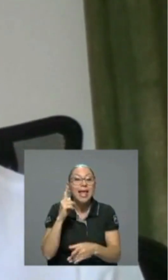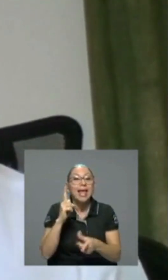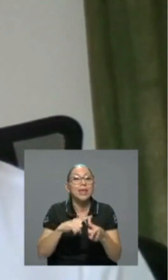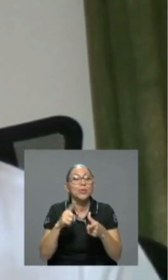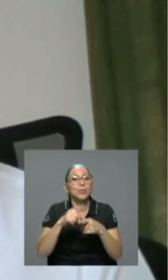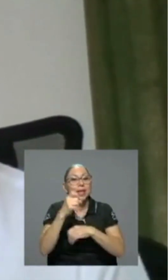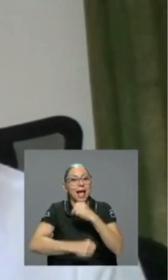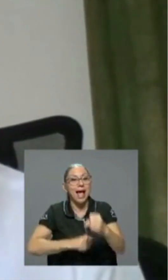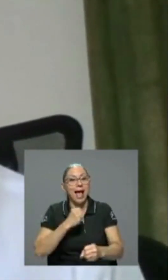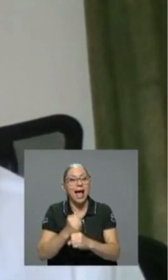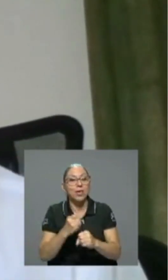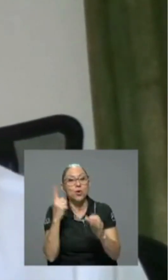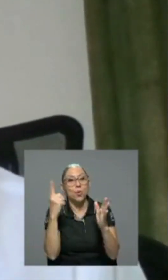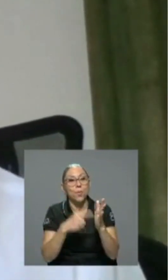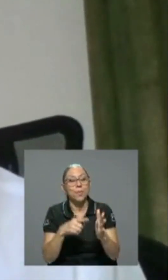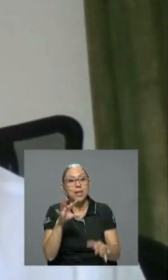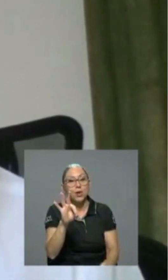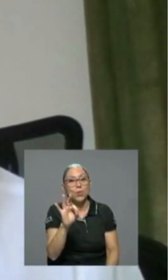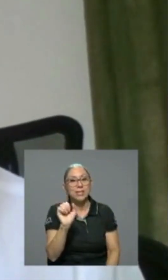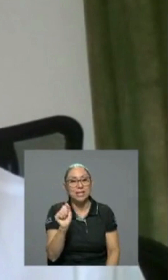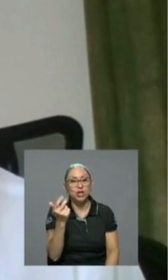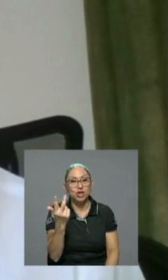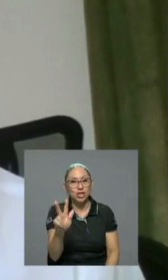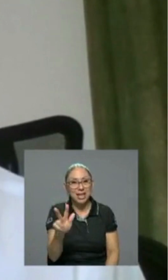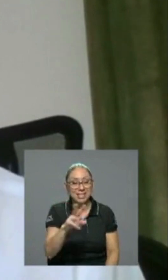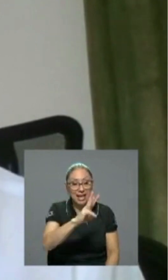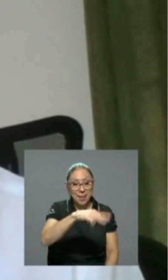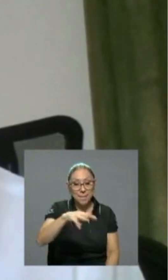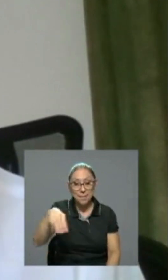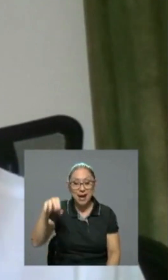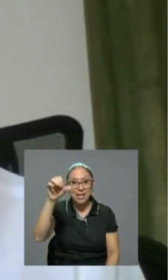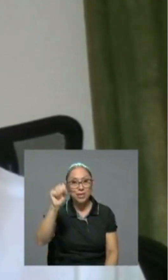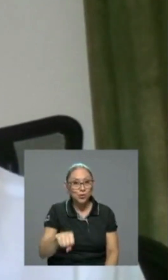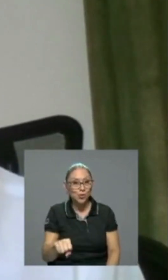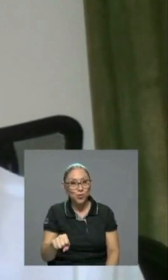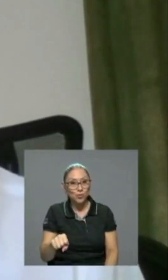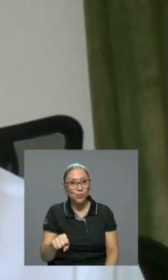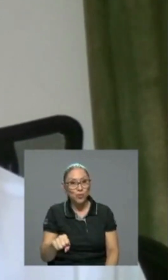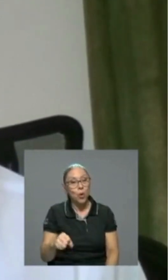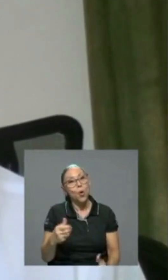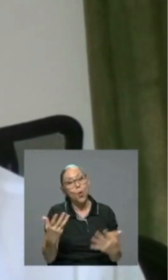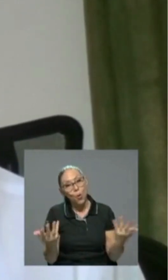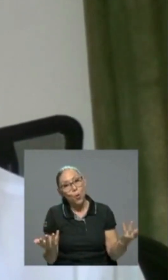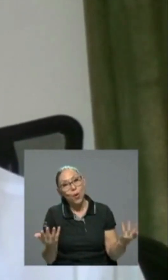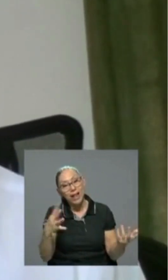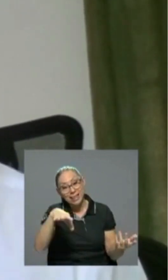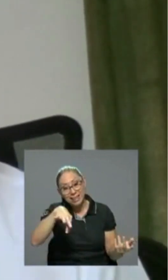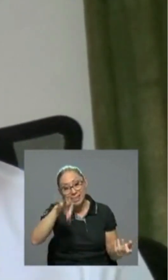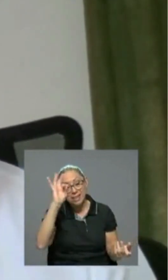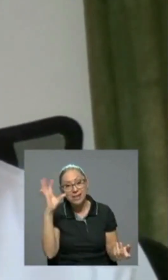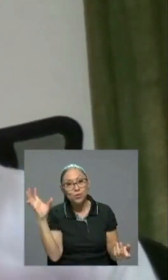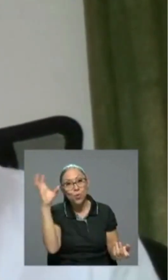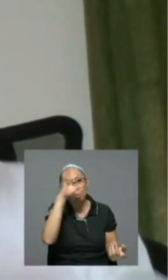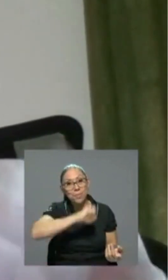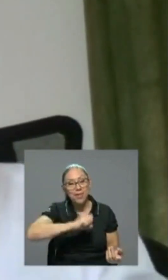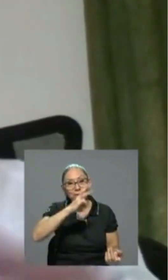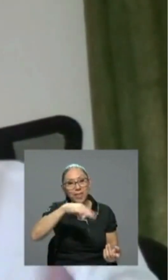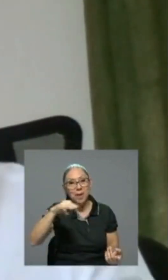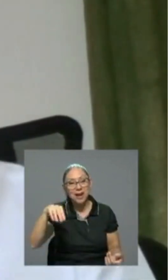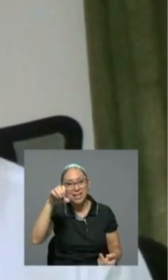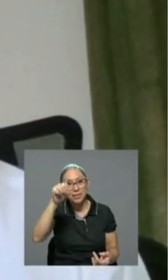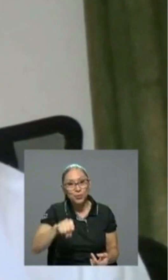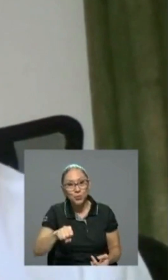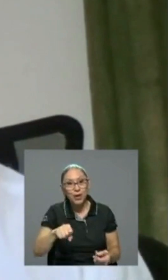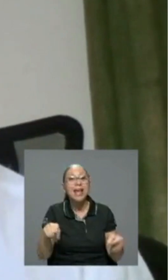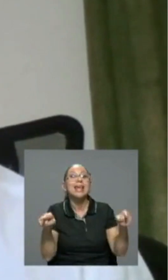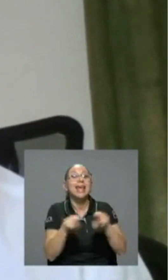1913, reitero esta idea, pues la Mar del Sur o el descubrimiento de la Mar del Sur, que también generó una